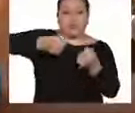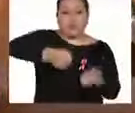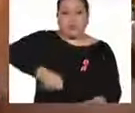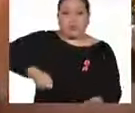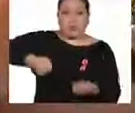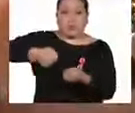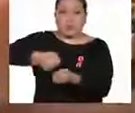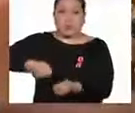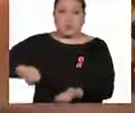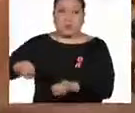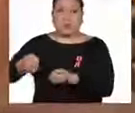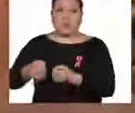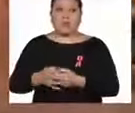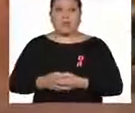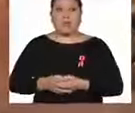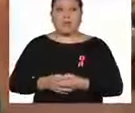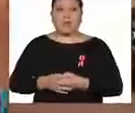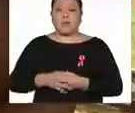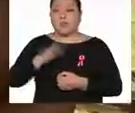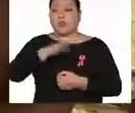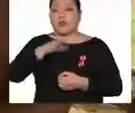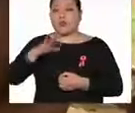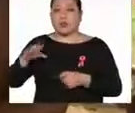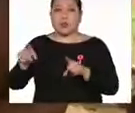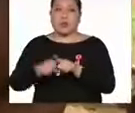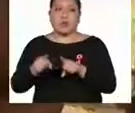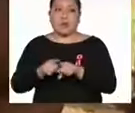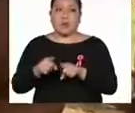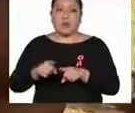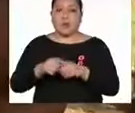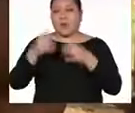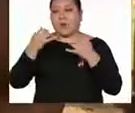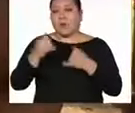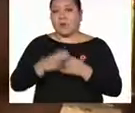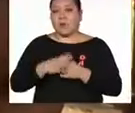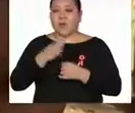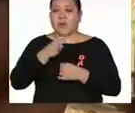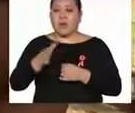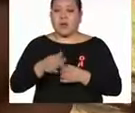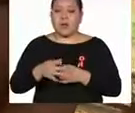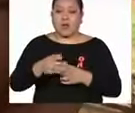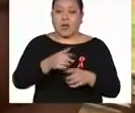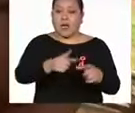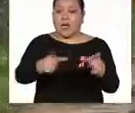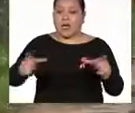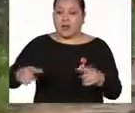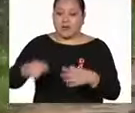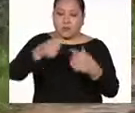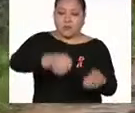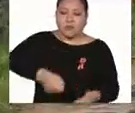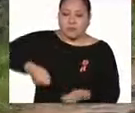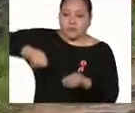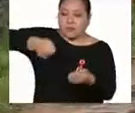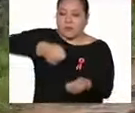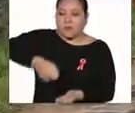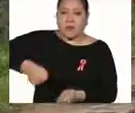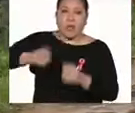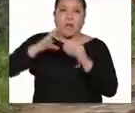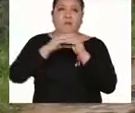tiempos. Y los niños también se van a veces a jugar. Pues vamos a la chacra a recolectar frutas.